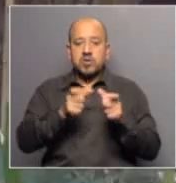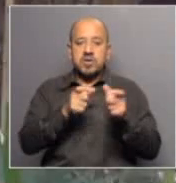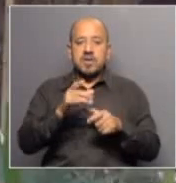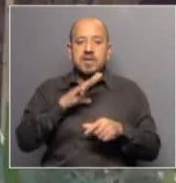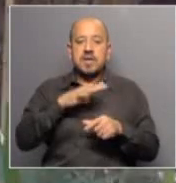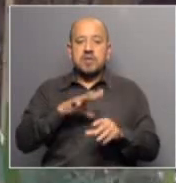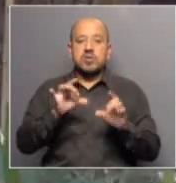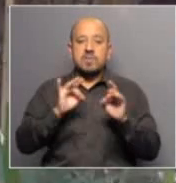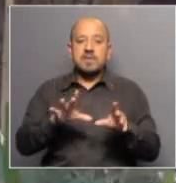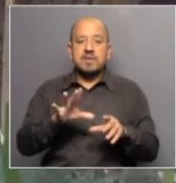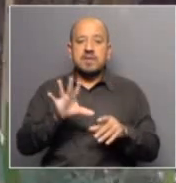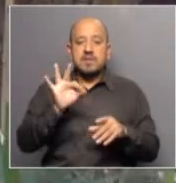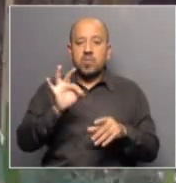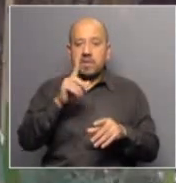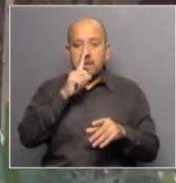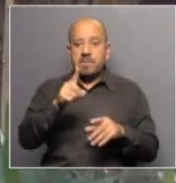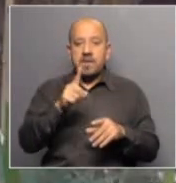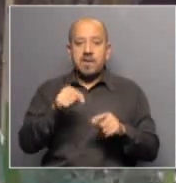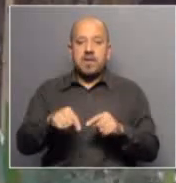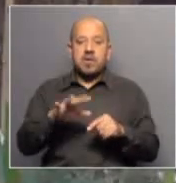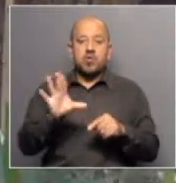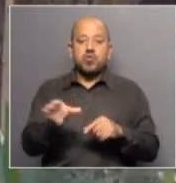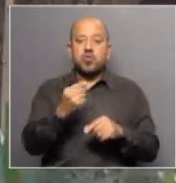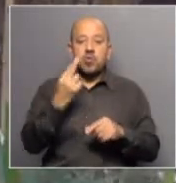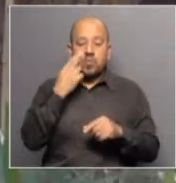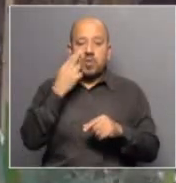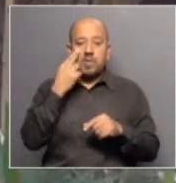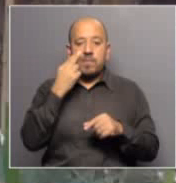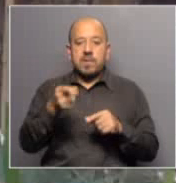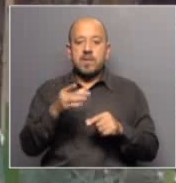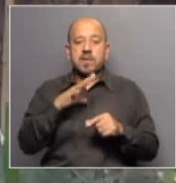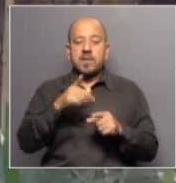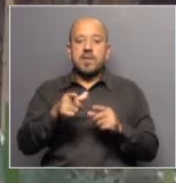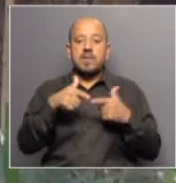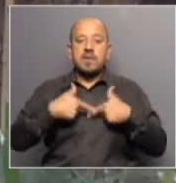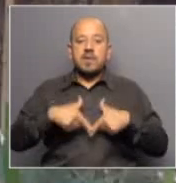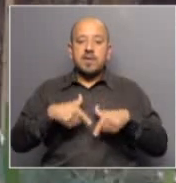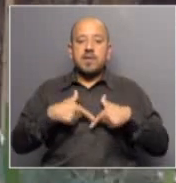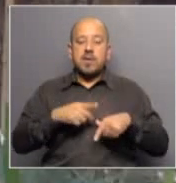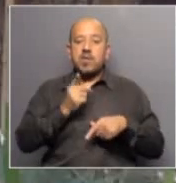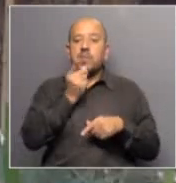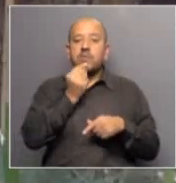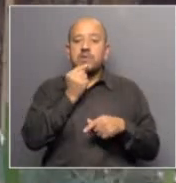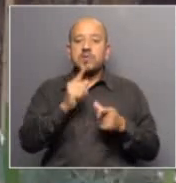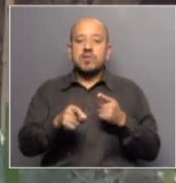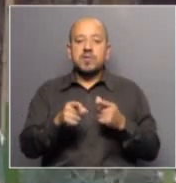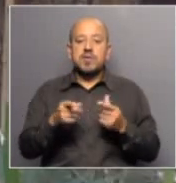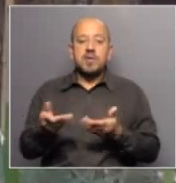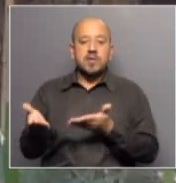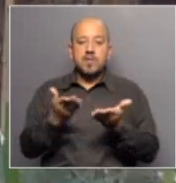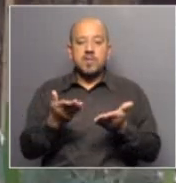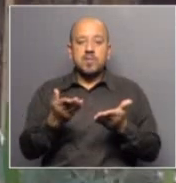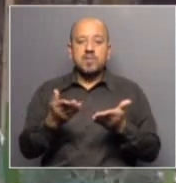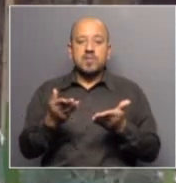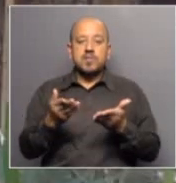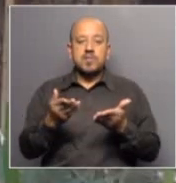50.000 registradas, con todos los problemas que ha tenido la regulación, y ahora el Ministerio del Interior quiere acceder a datos que